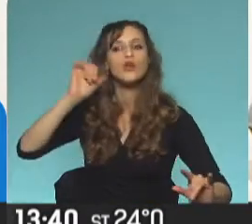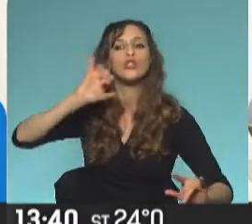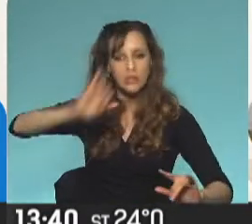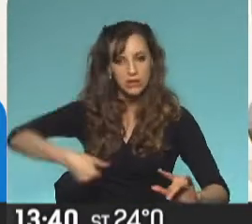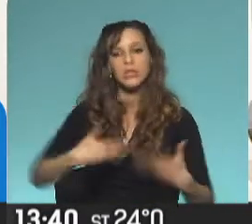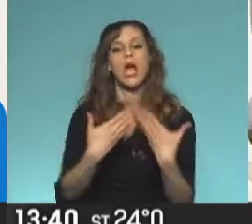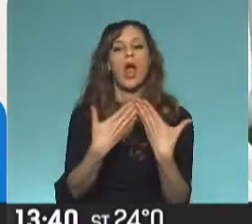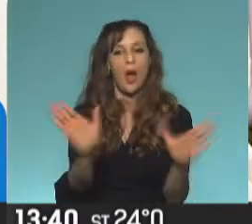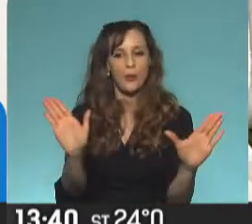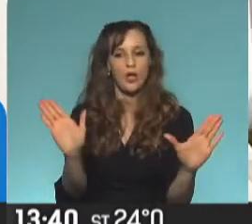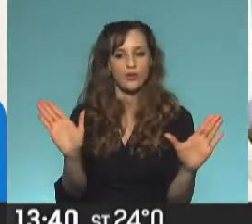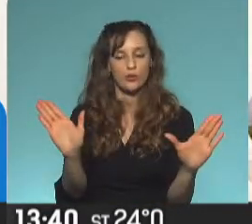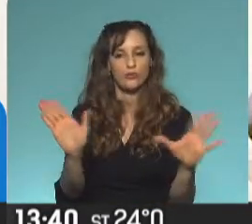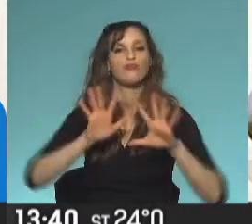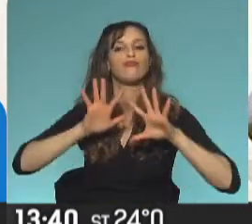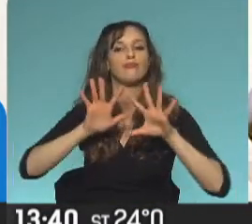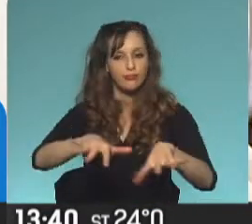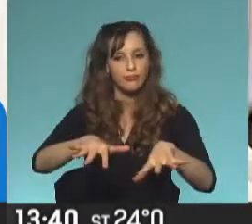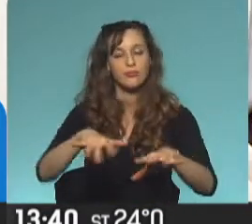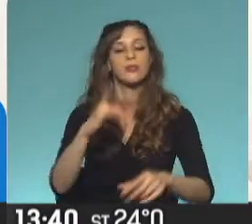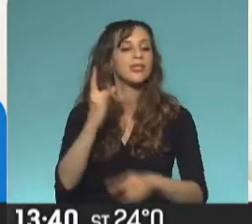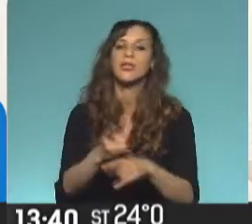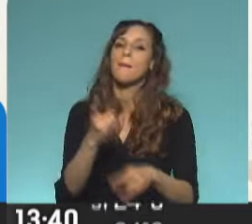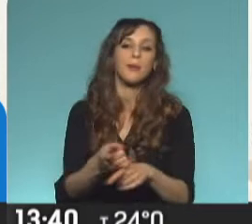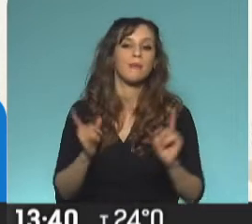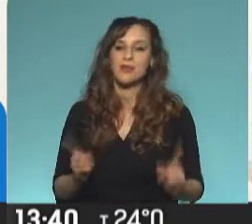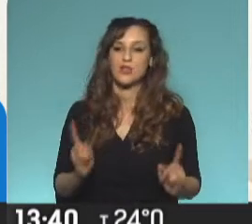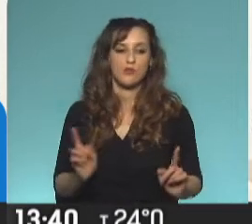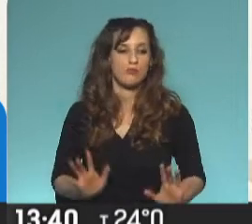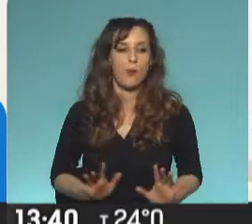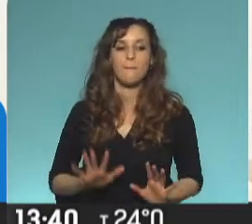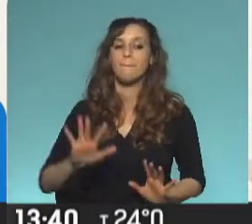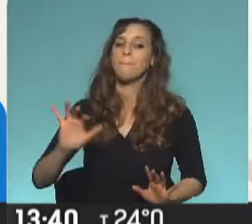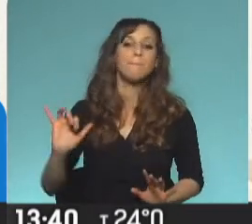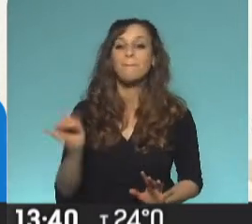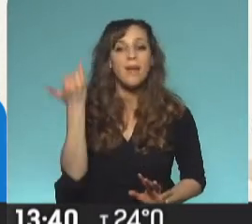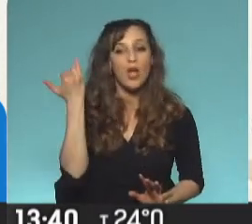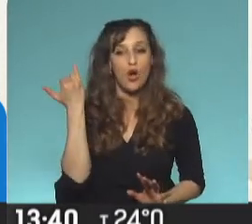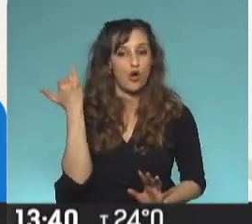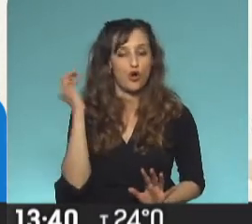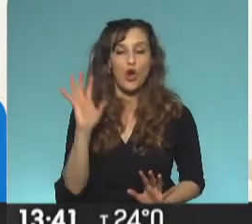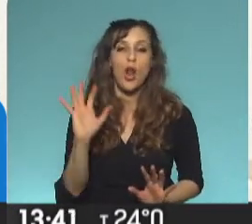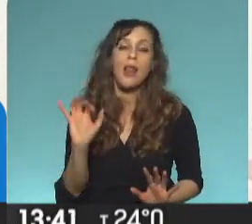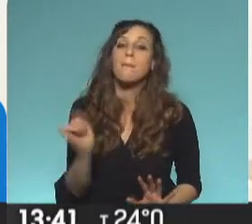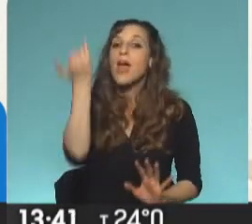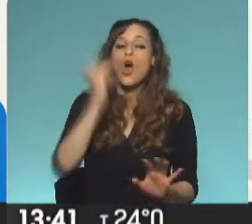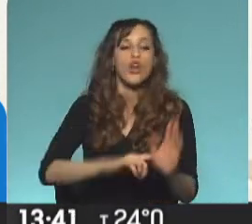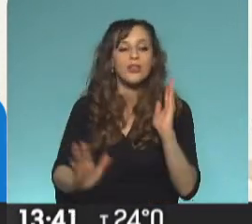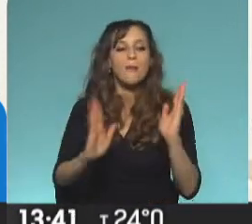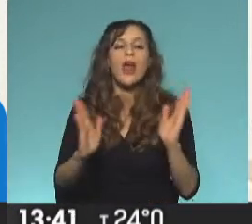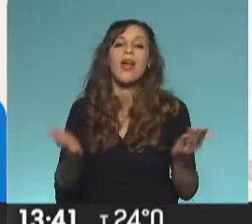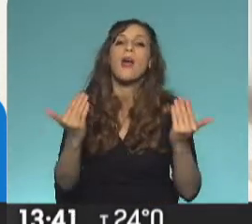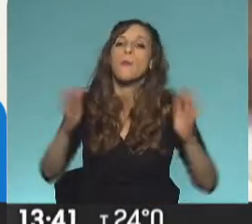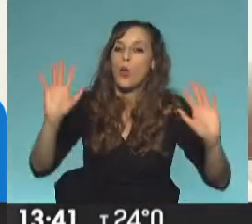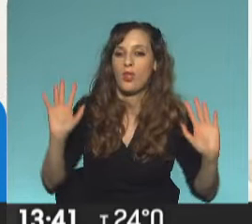una temporada siempre con la misma premisa la mejor temporada posible no la que nos gustaría no la que